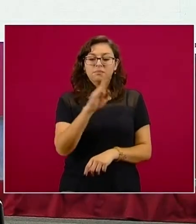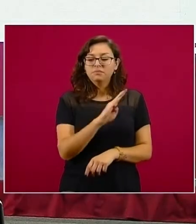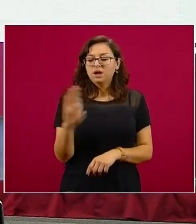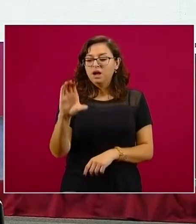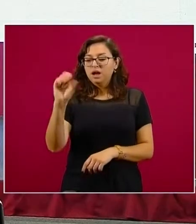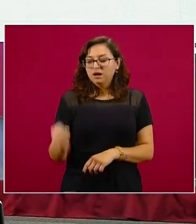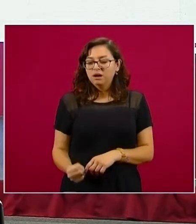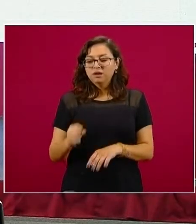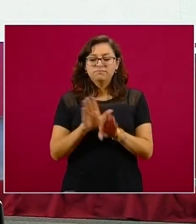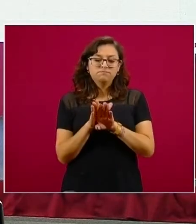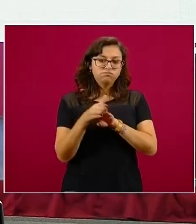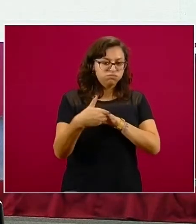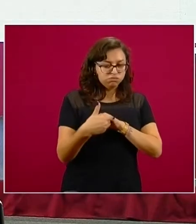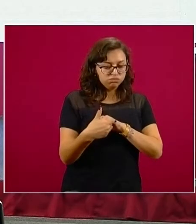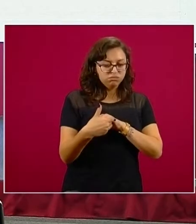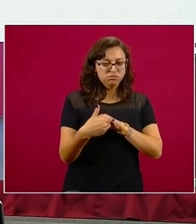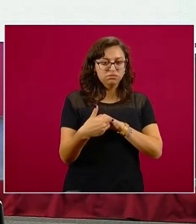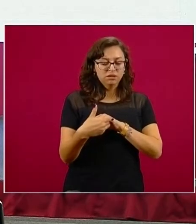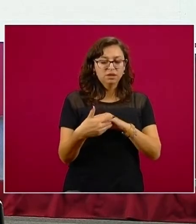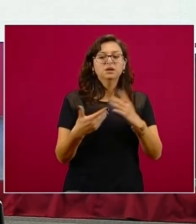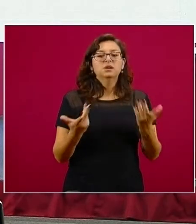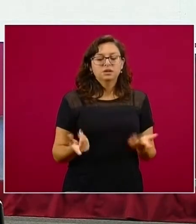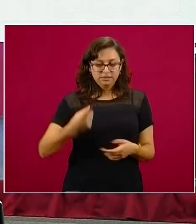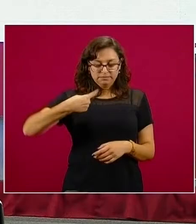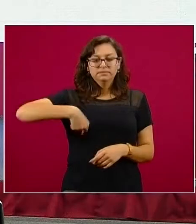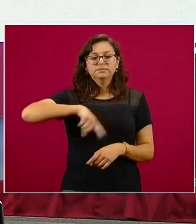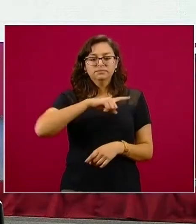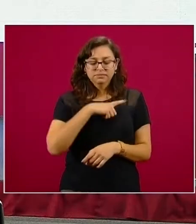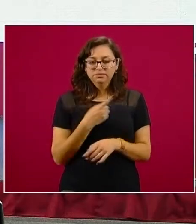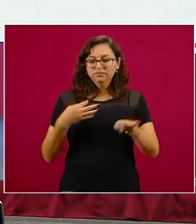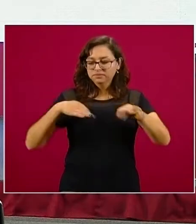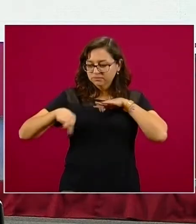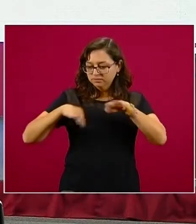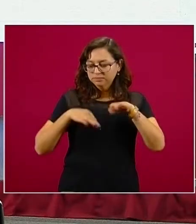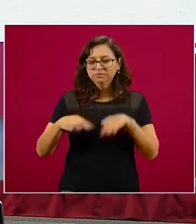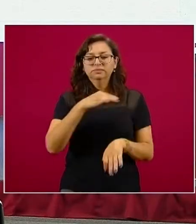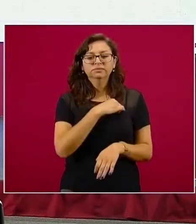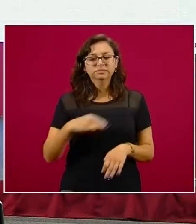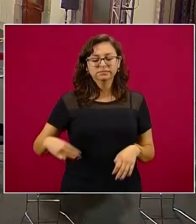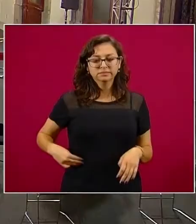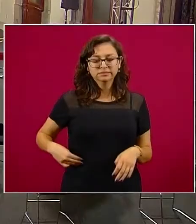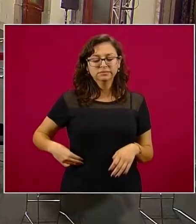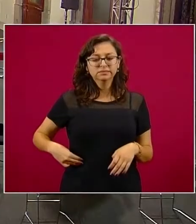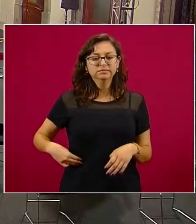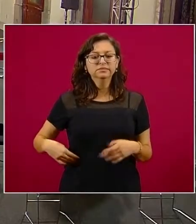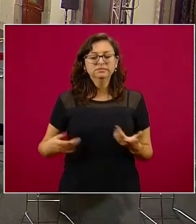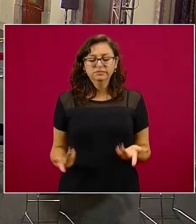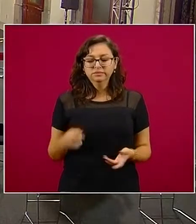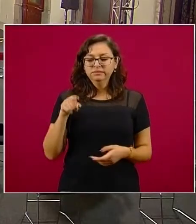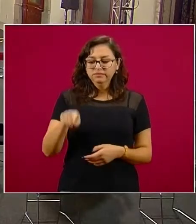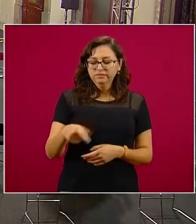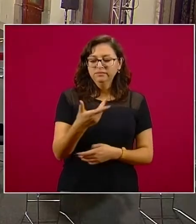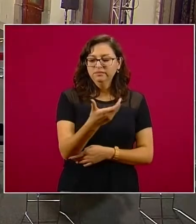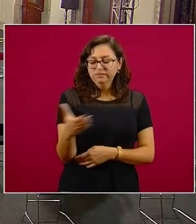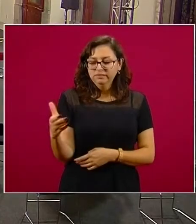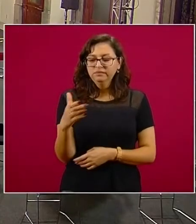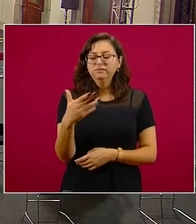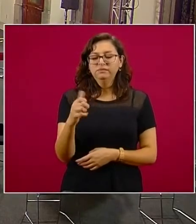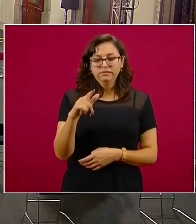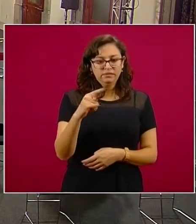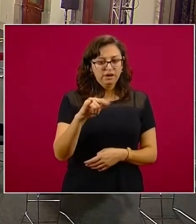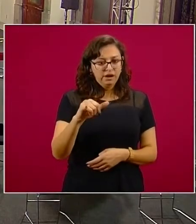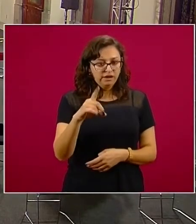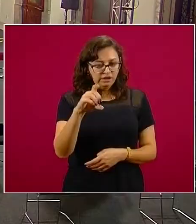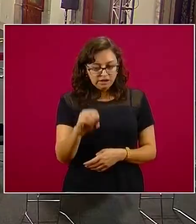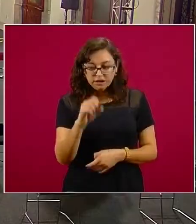y a esta velocidad le está ganando a los tres órdenes de gobierno. Por eso se trabaja con núcleos que pueden tener una